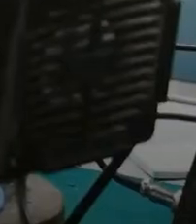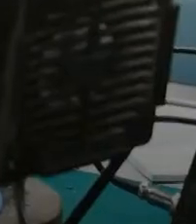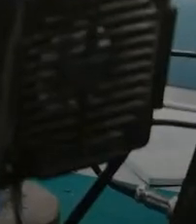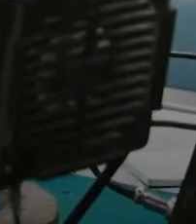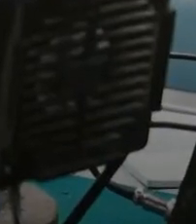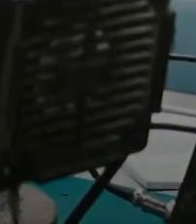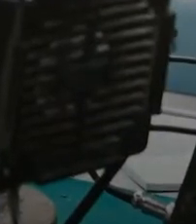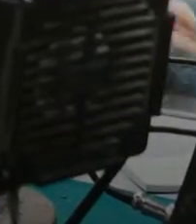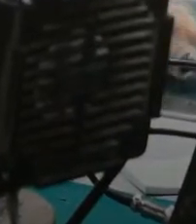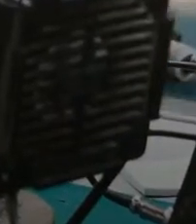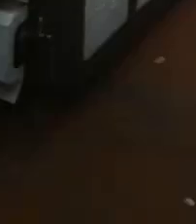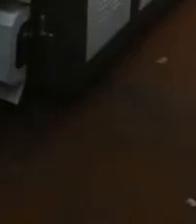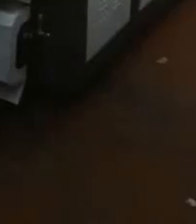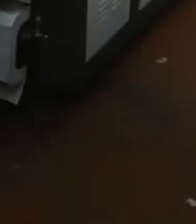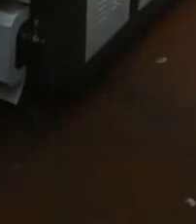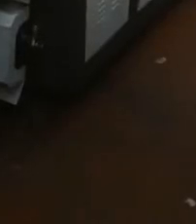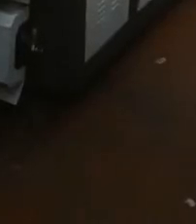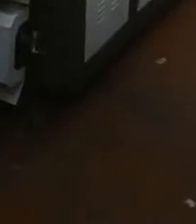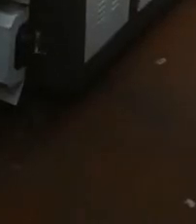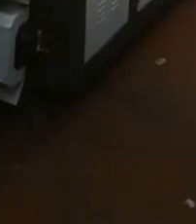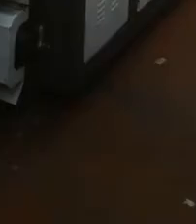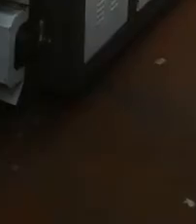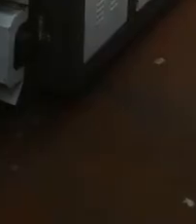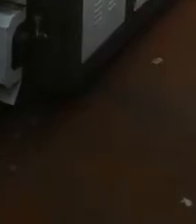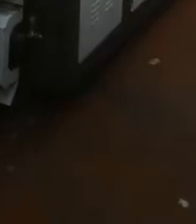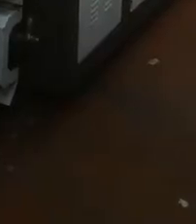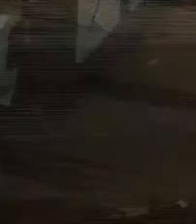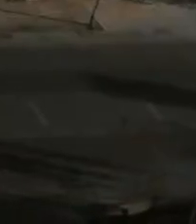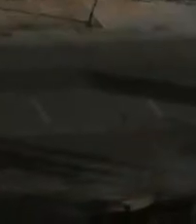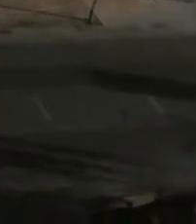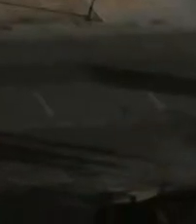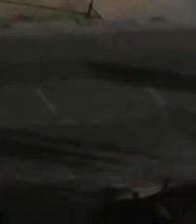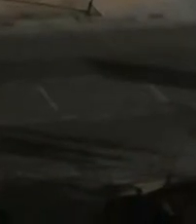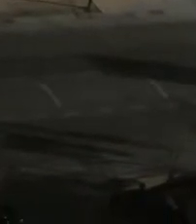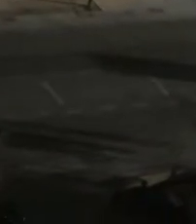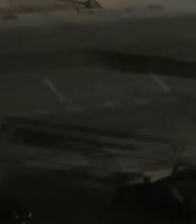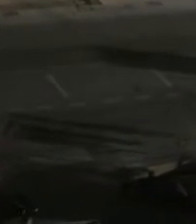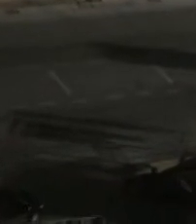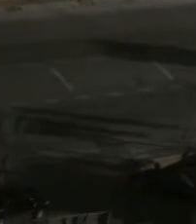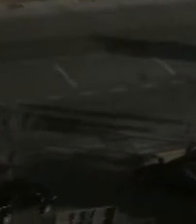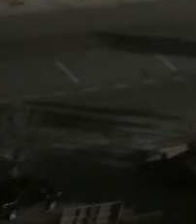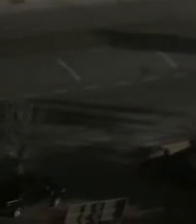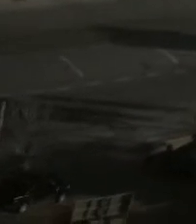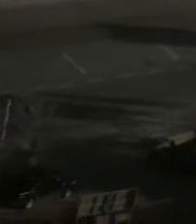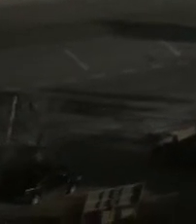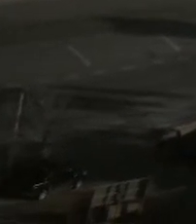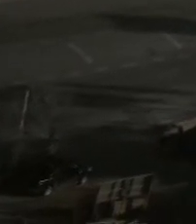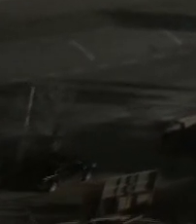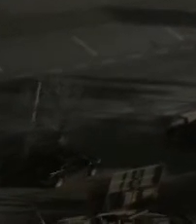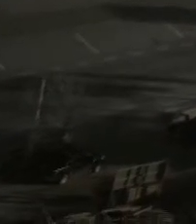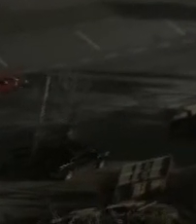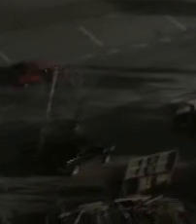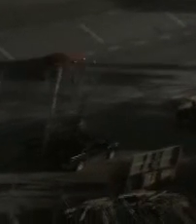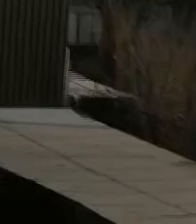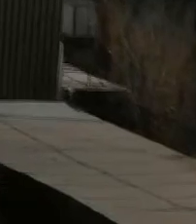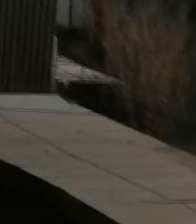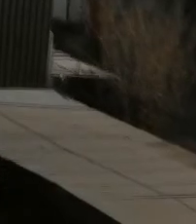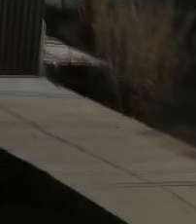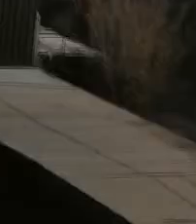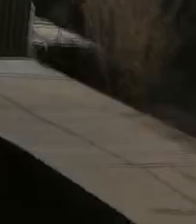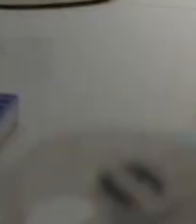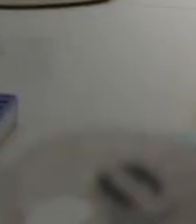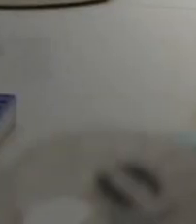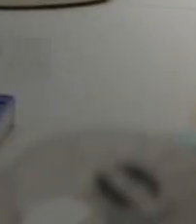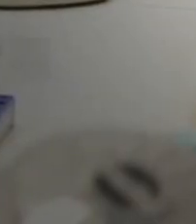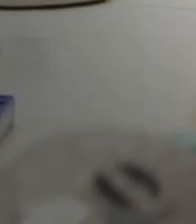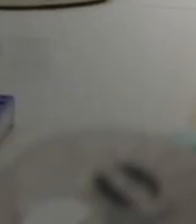a crear oportunidades de empleo de calidad. Desde 2020, el PRODEPRO acompaña mejoras productivas en los sectores